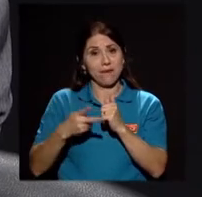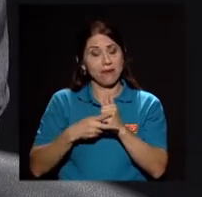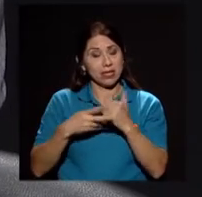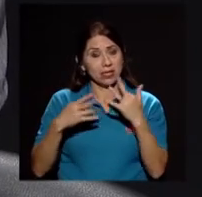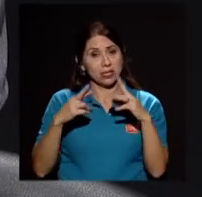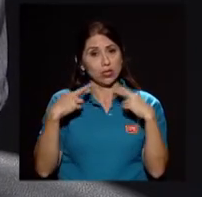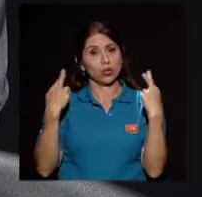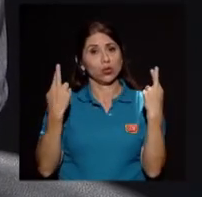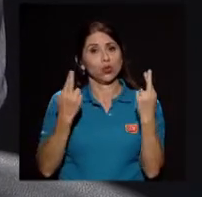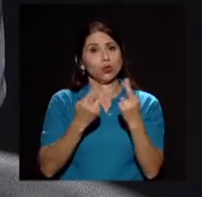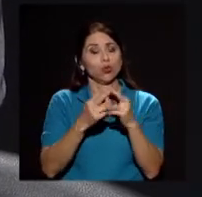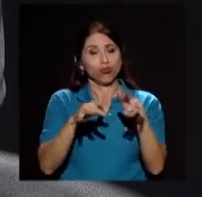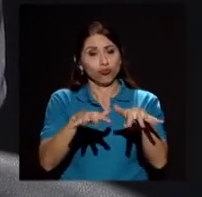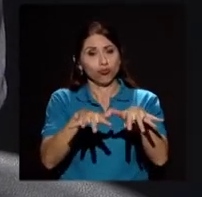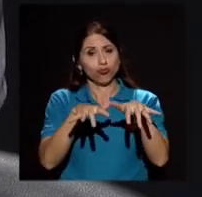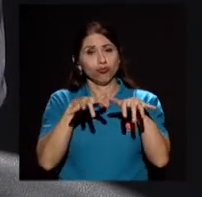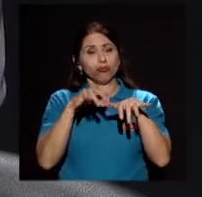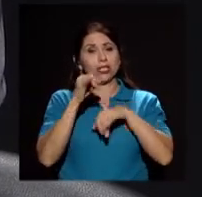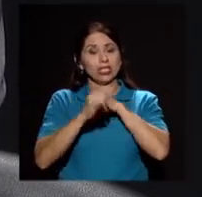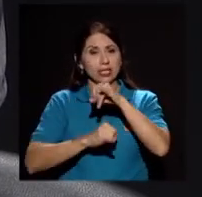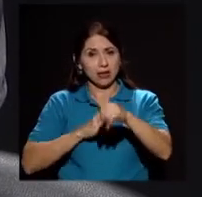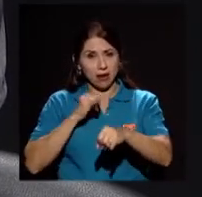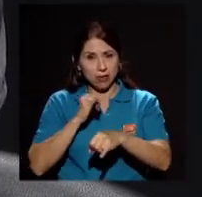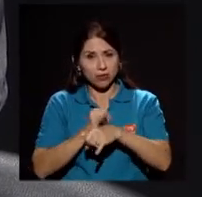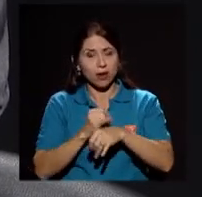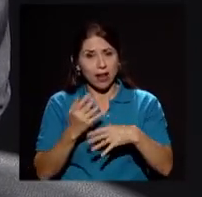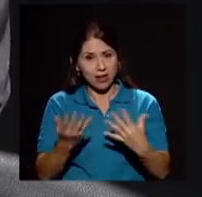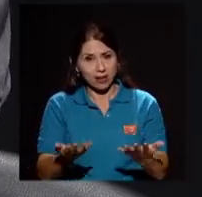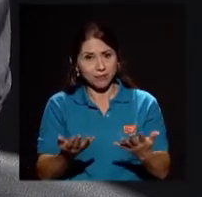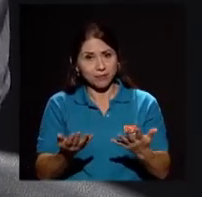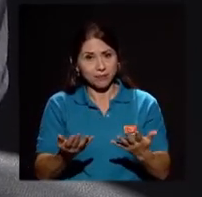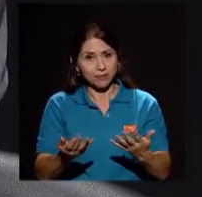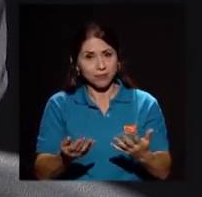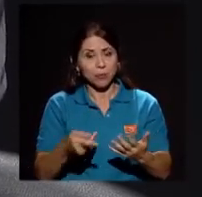consenso internacional sobre la necesidad